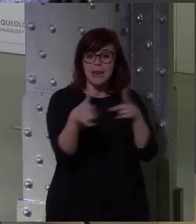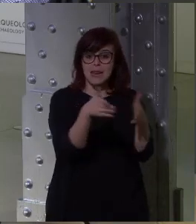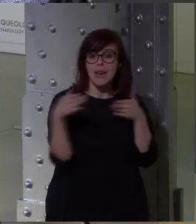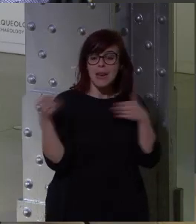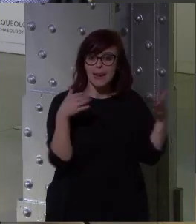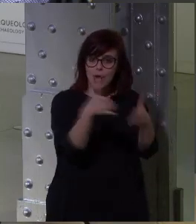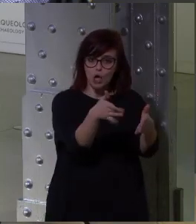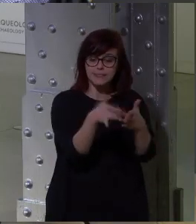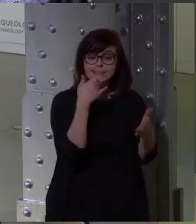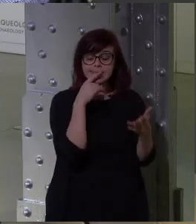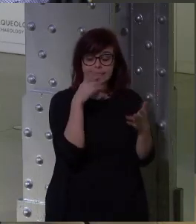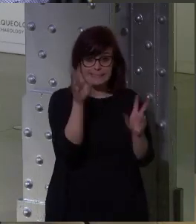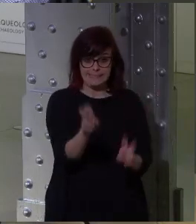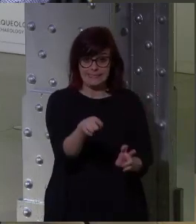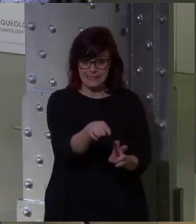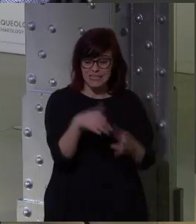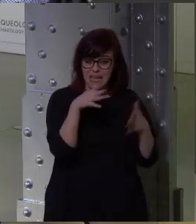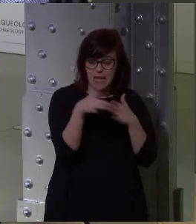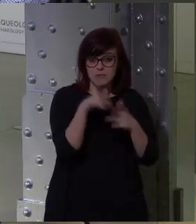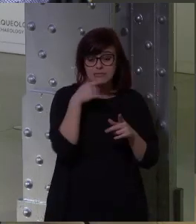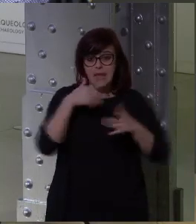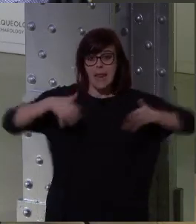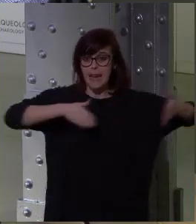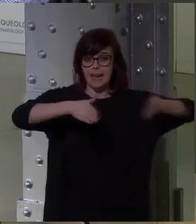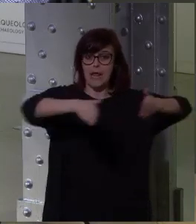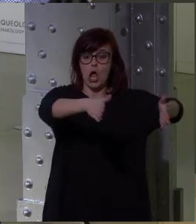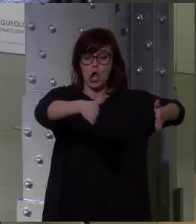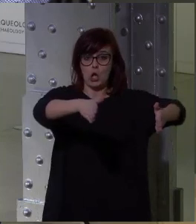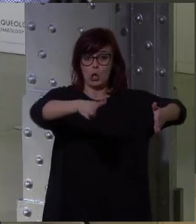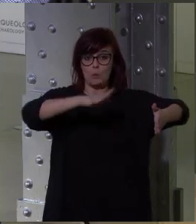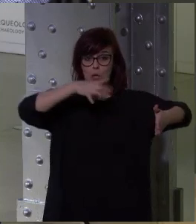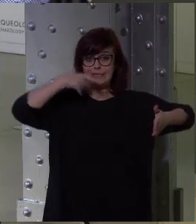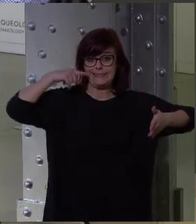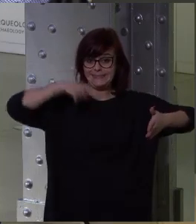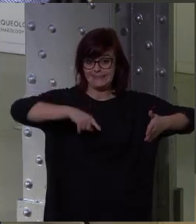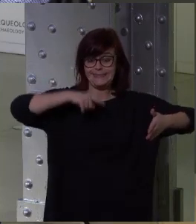hay, si no es por los grandes ríos, si no es porque los ríos